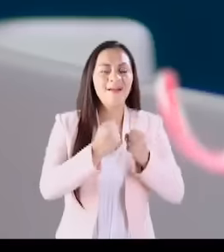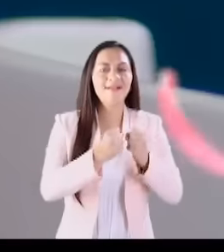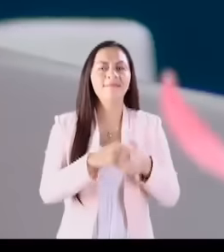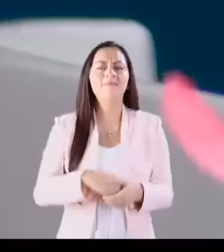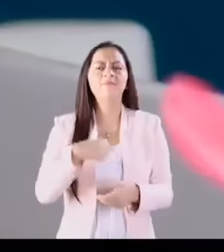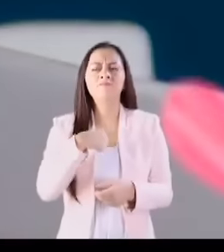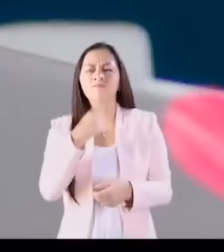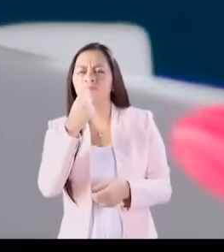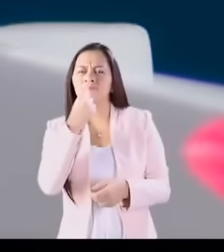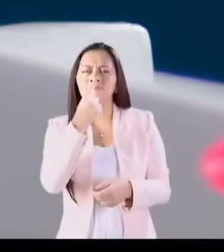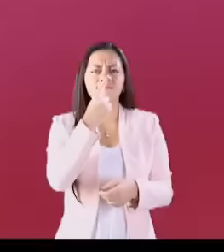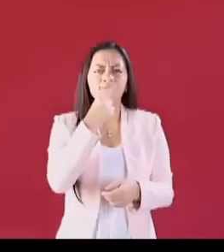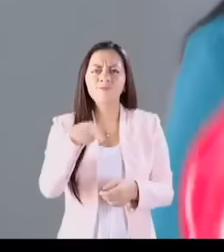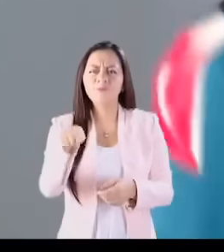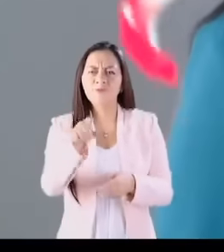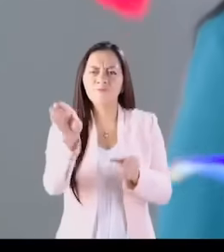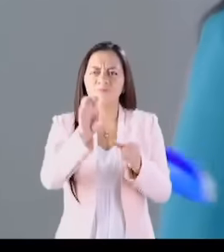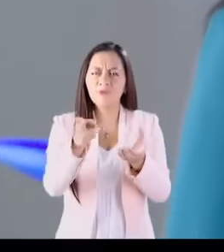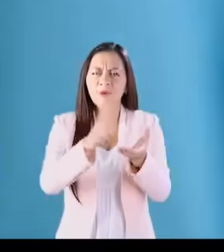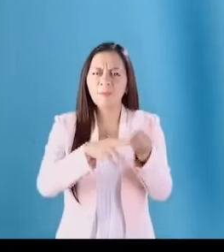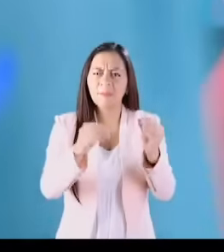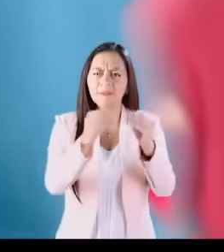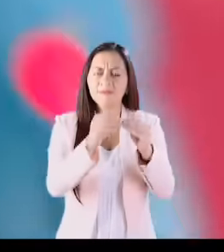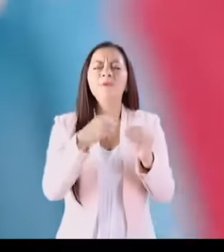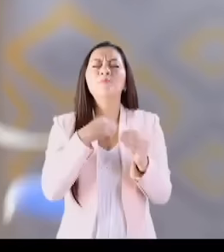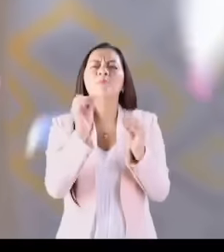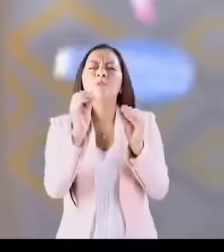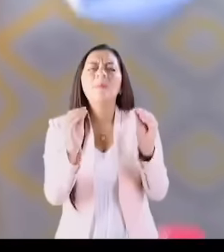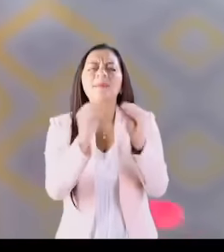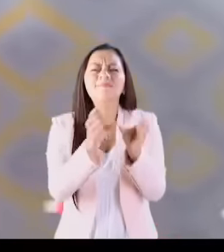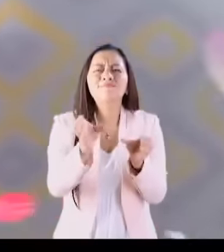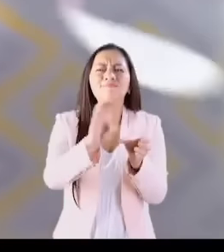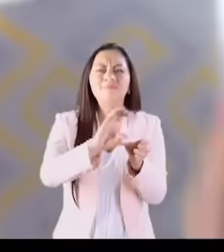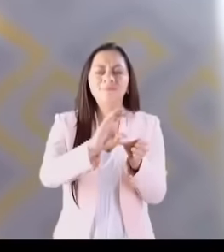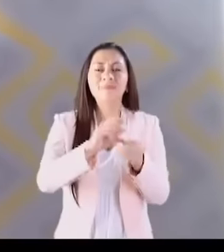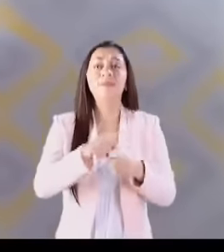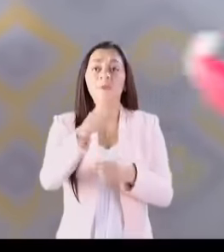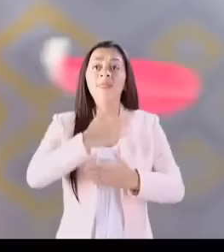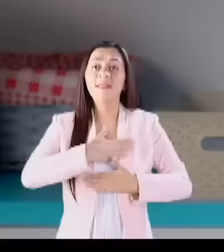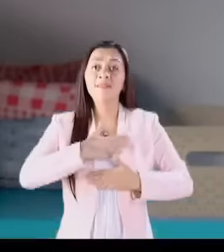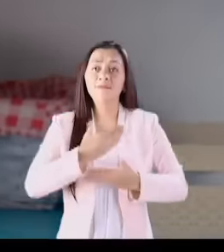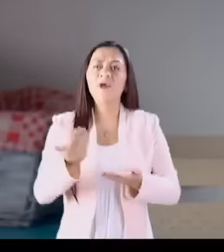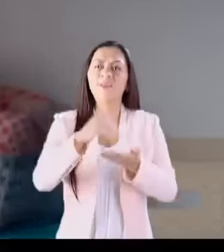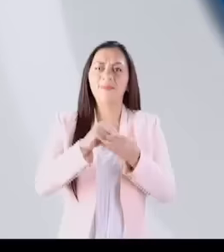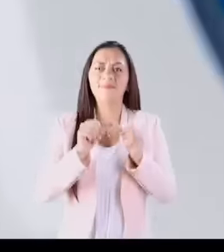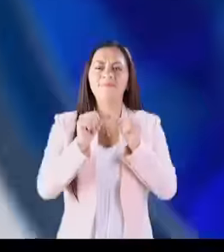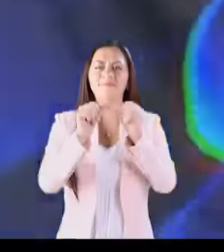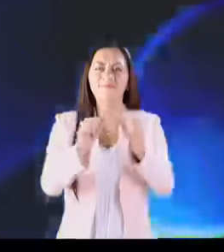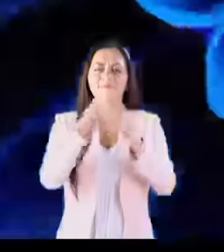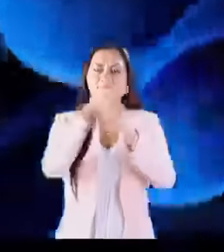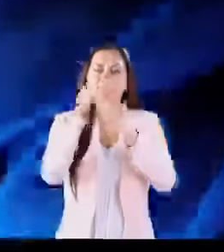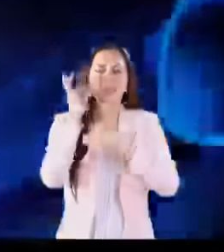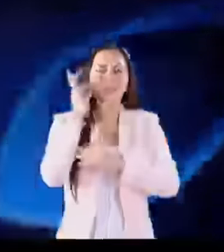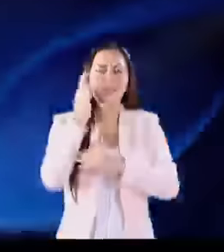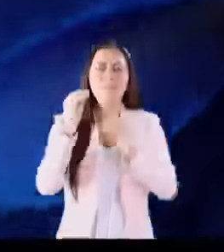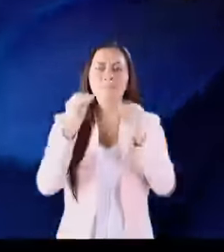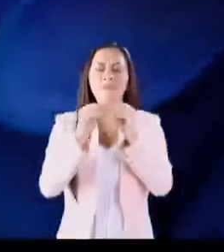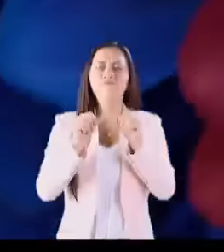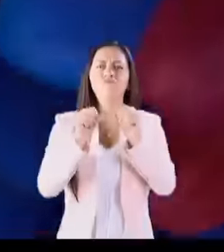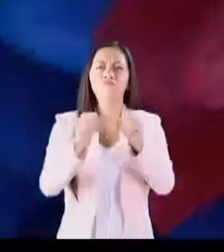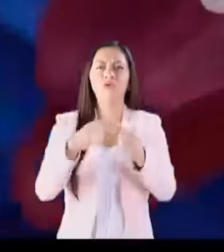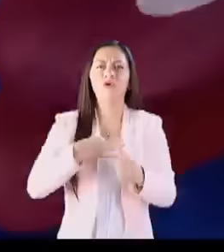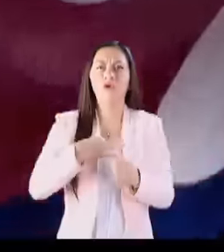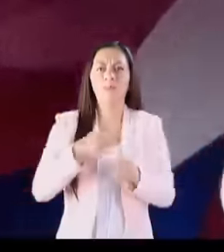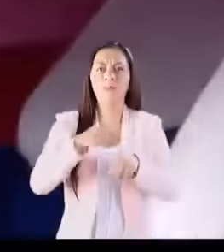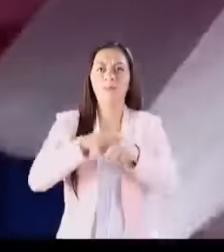pongo! Me huele que le pusieron el doble. Un poquito solamente. Disfruta doblemente su deliciosa fragancia con